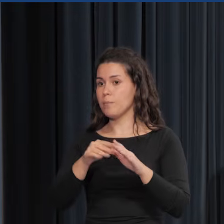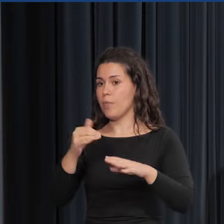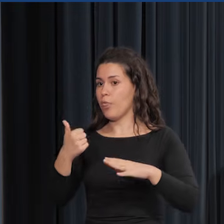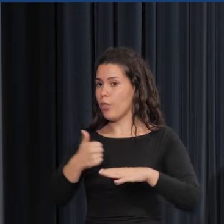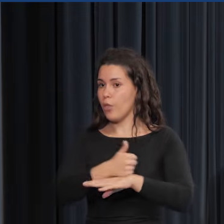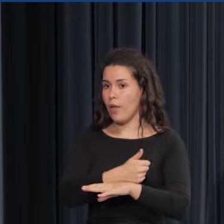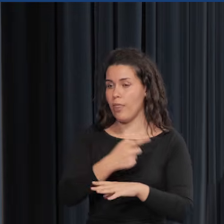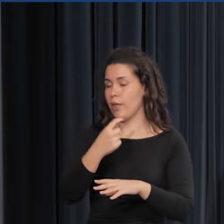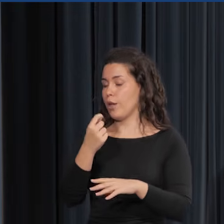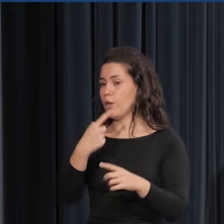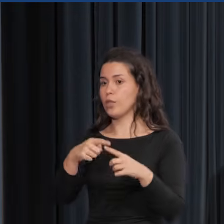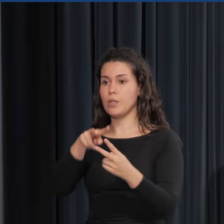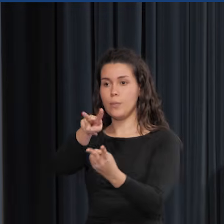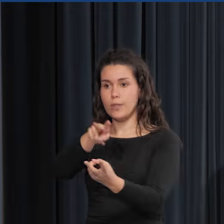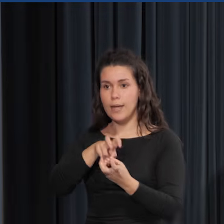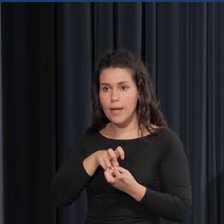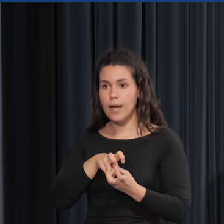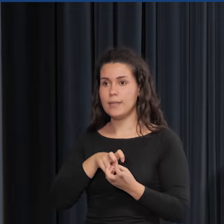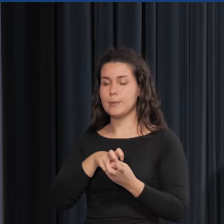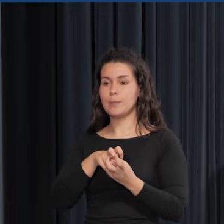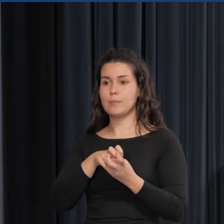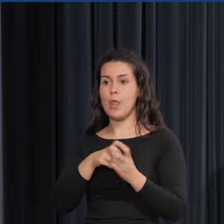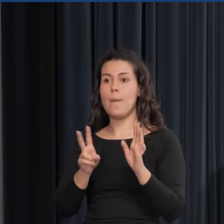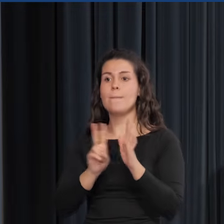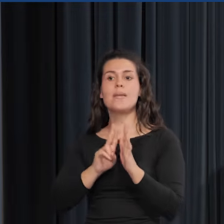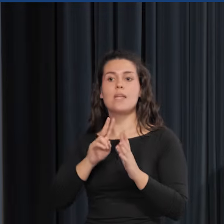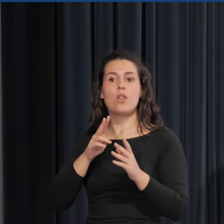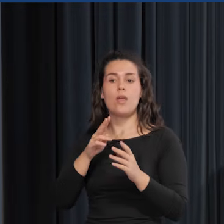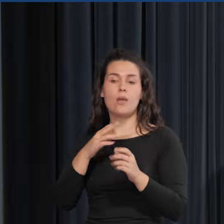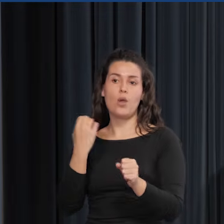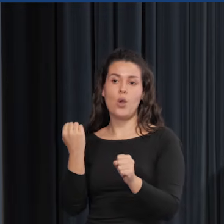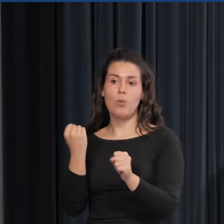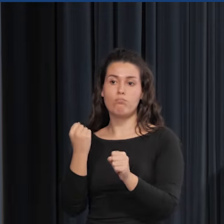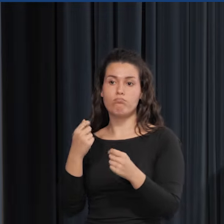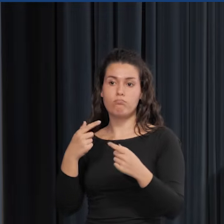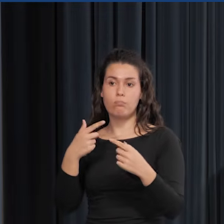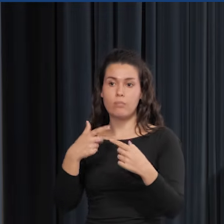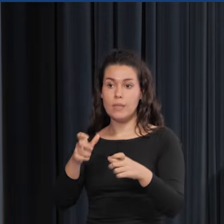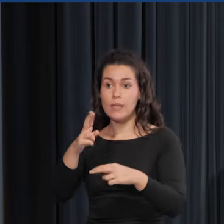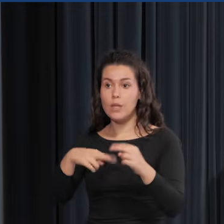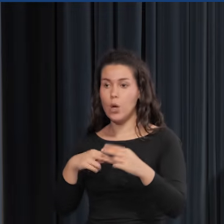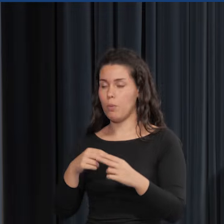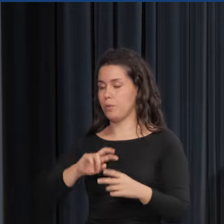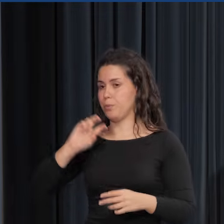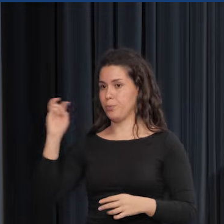de hipotecas, de visados de obra, de 1000 cosas. Se hacen estudios